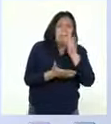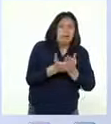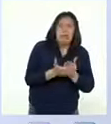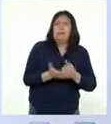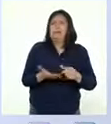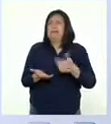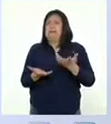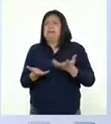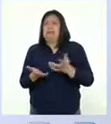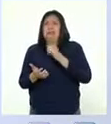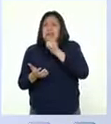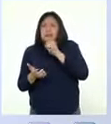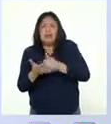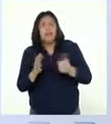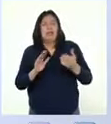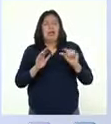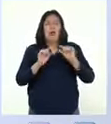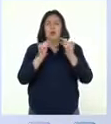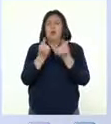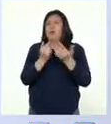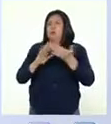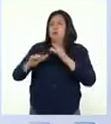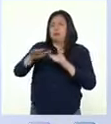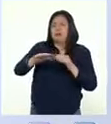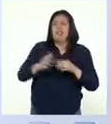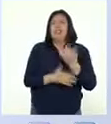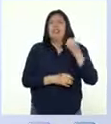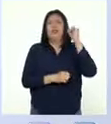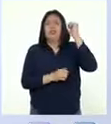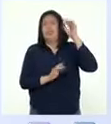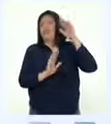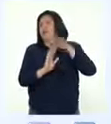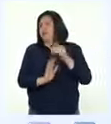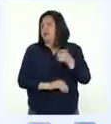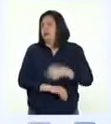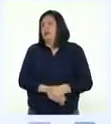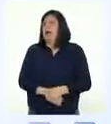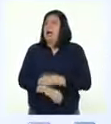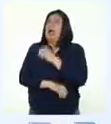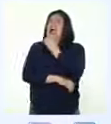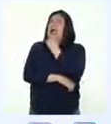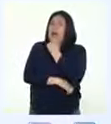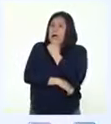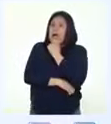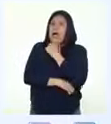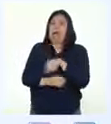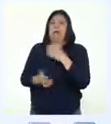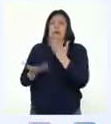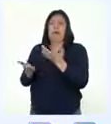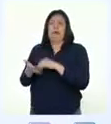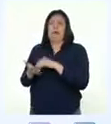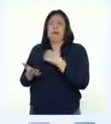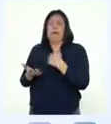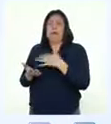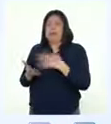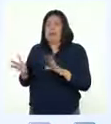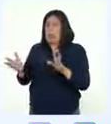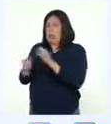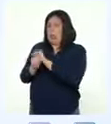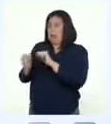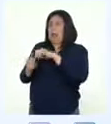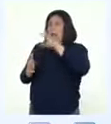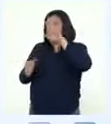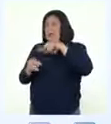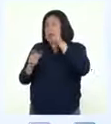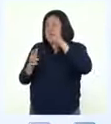que afectan a una población y vulneran sus derechos. Entonces, la vulnerabilidad frente a desastres que